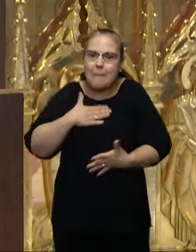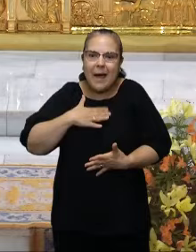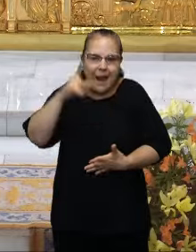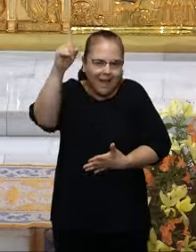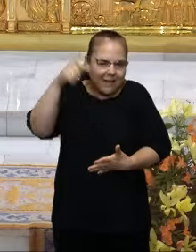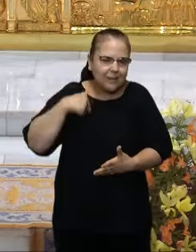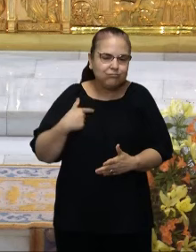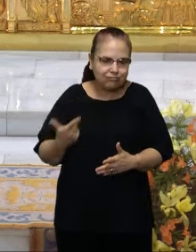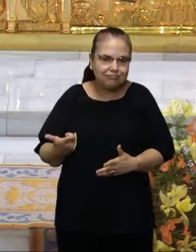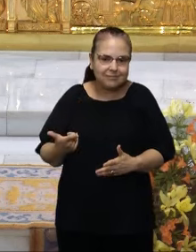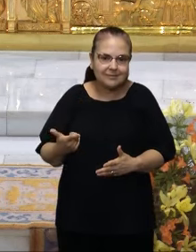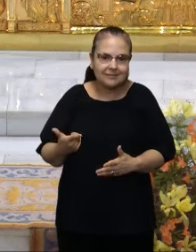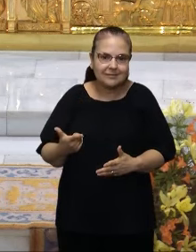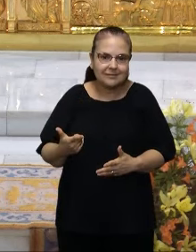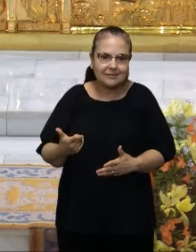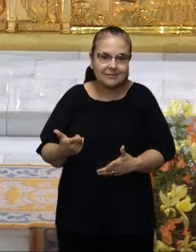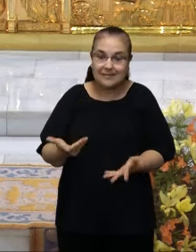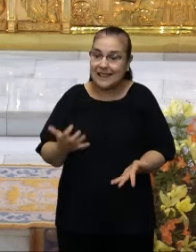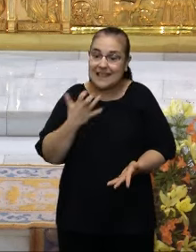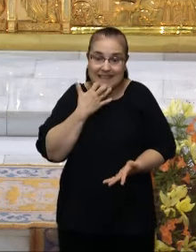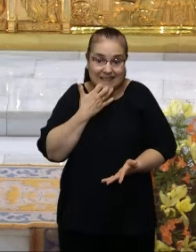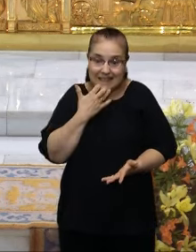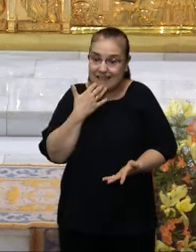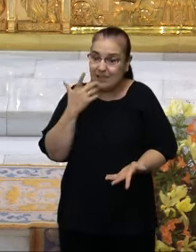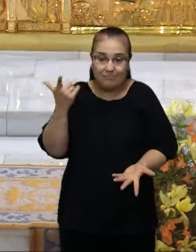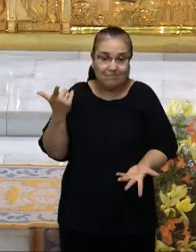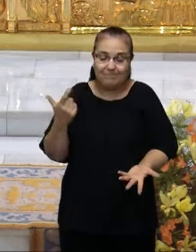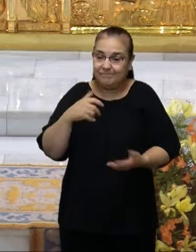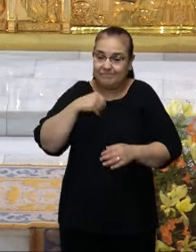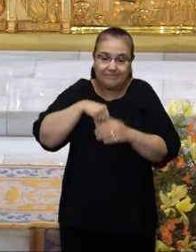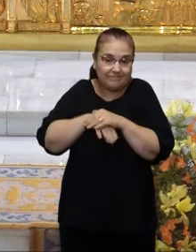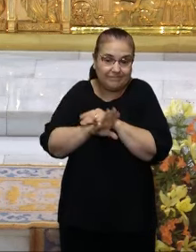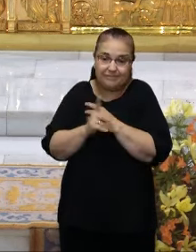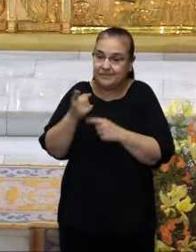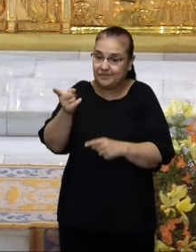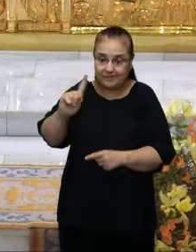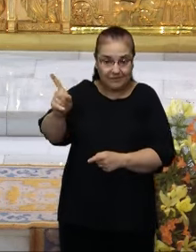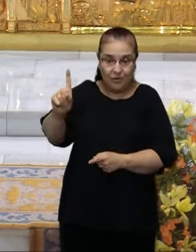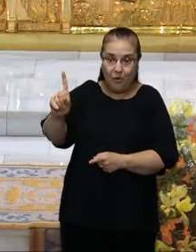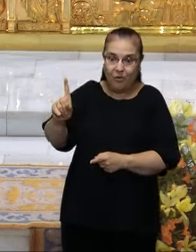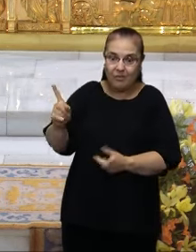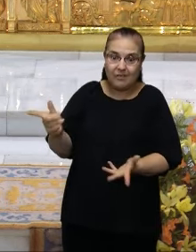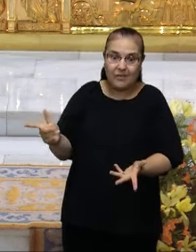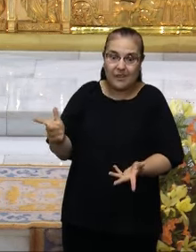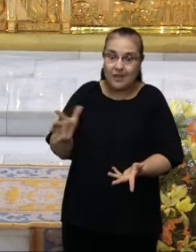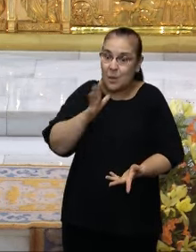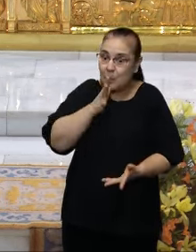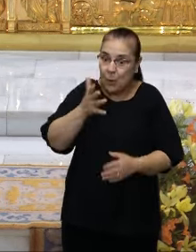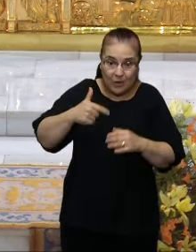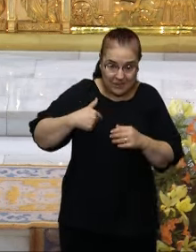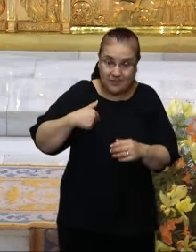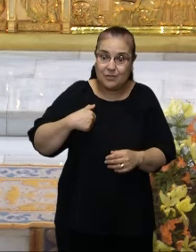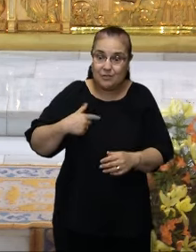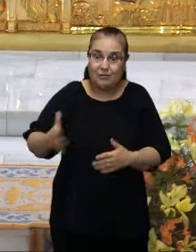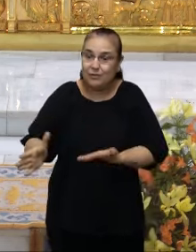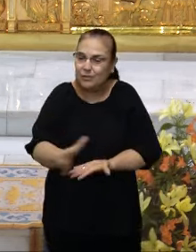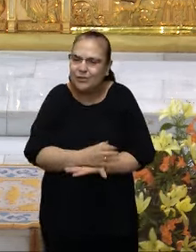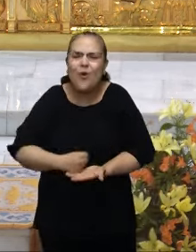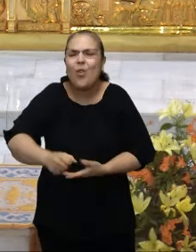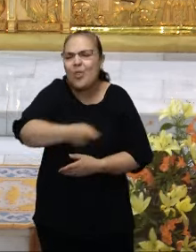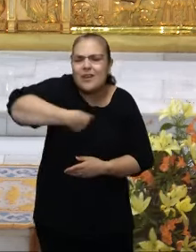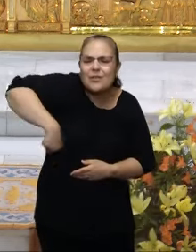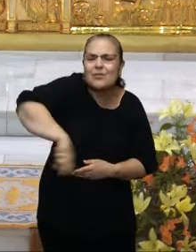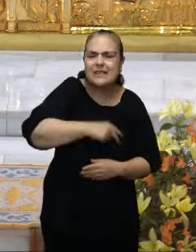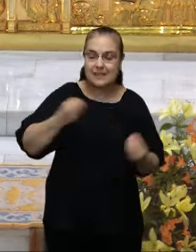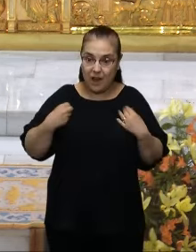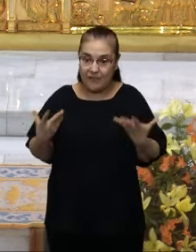para Él. Si nuestro tesoro no es Él Y por consiguiente, si toda nuestra vida no